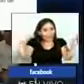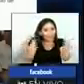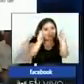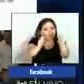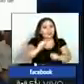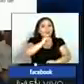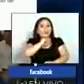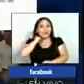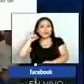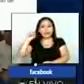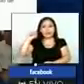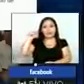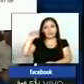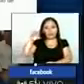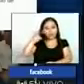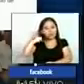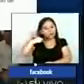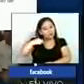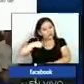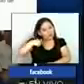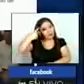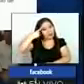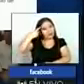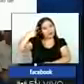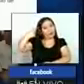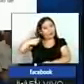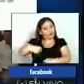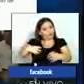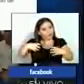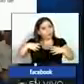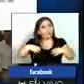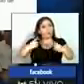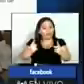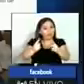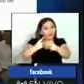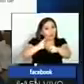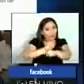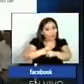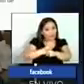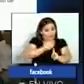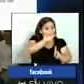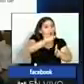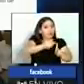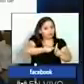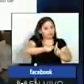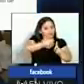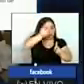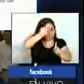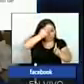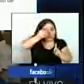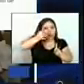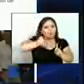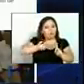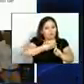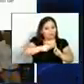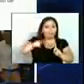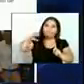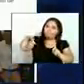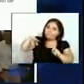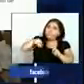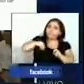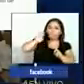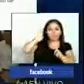Recuerdo este momento que cambia la vida misma De todo aquel que decide libremente aceptar